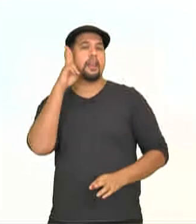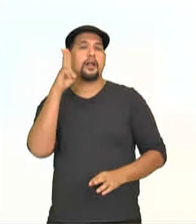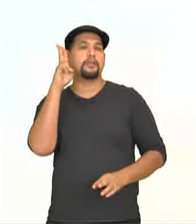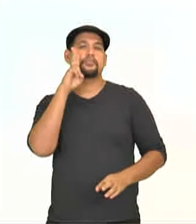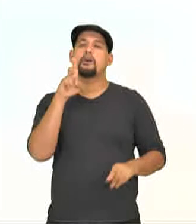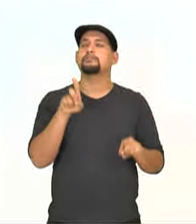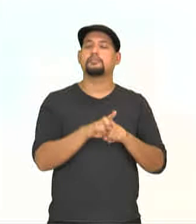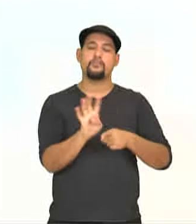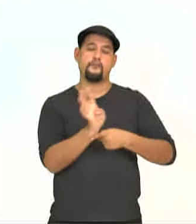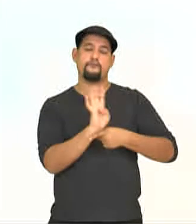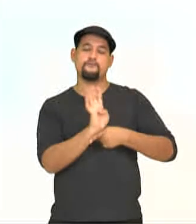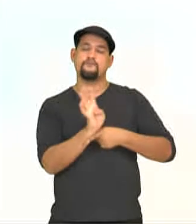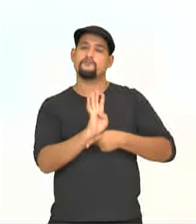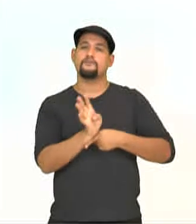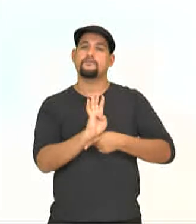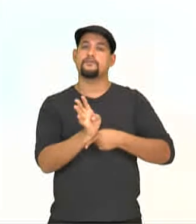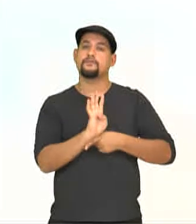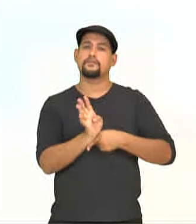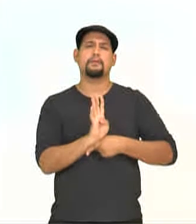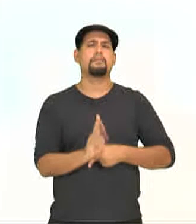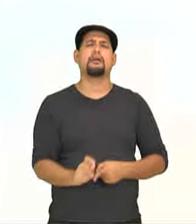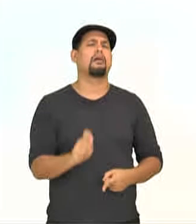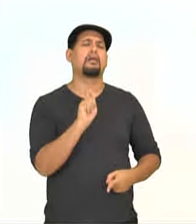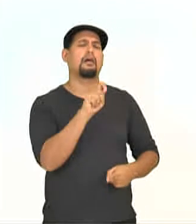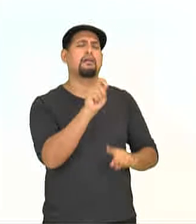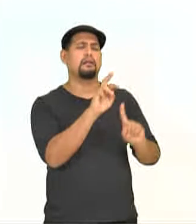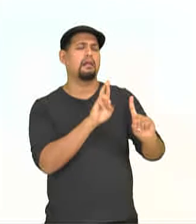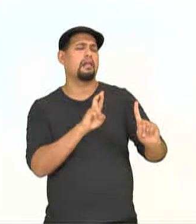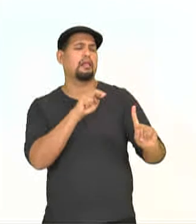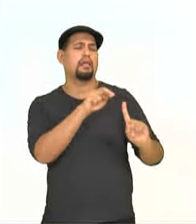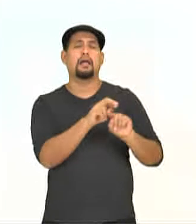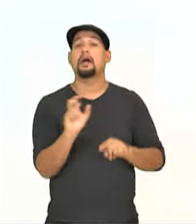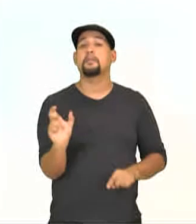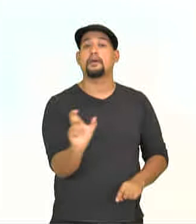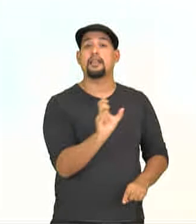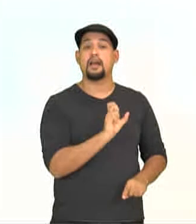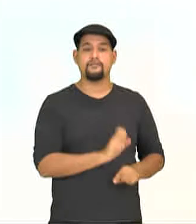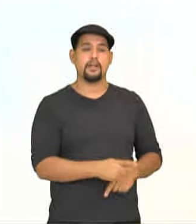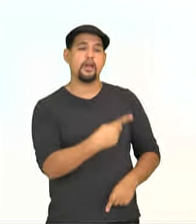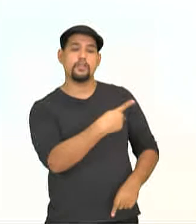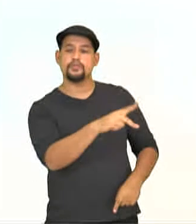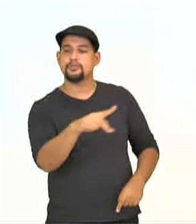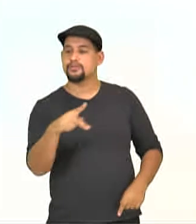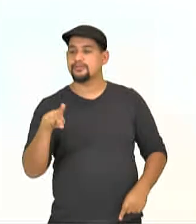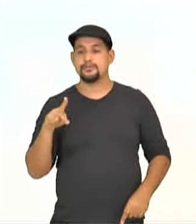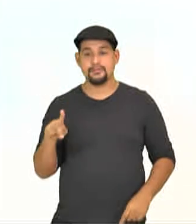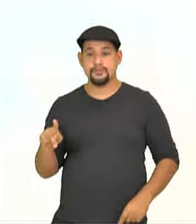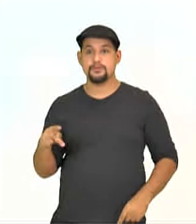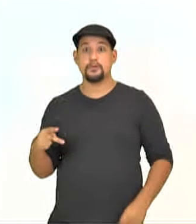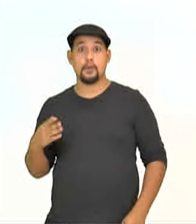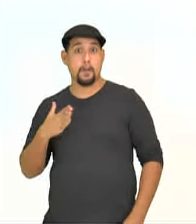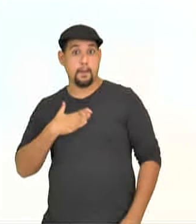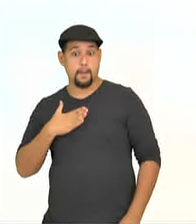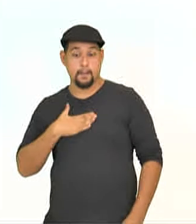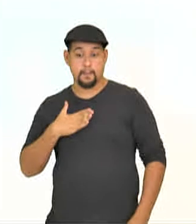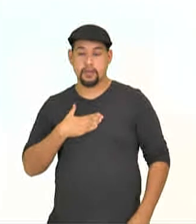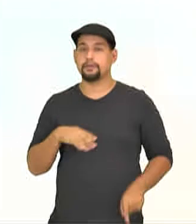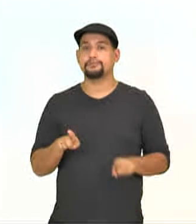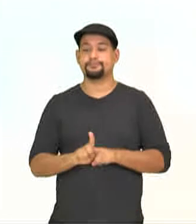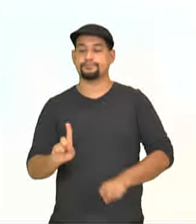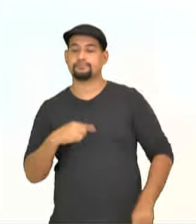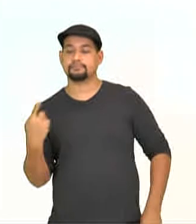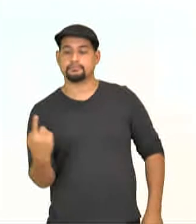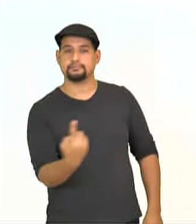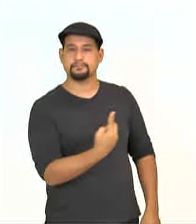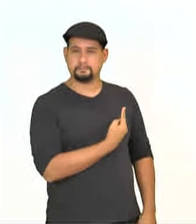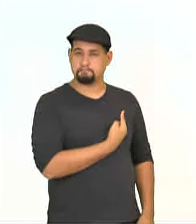de la película, ¿a quiénes se refieren las palabras tuyos, míos y los nuestros? Se hace